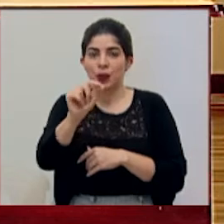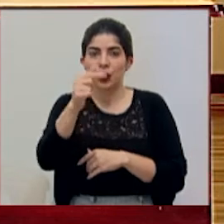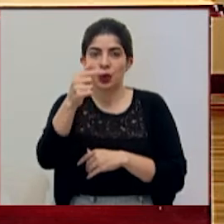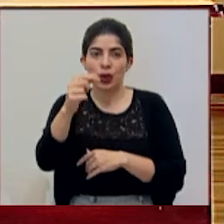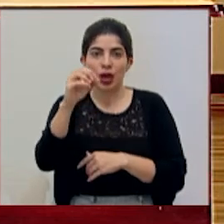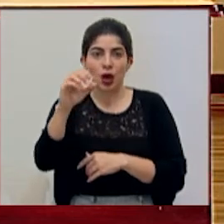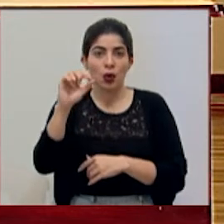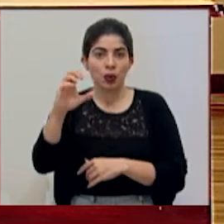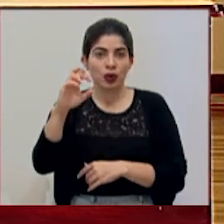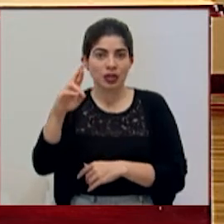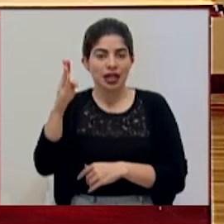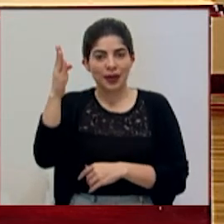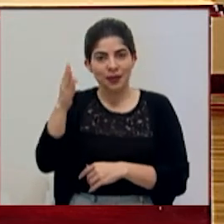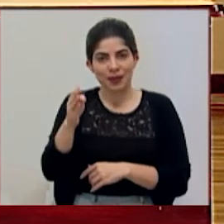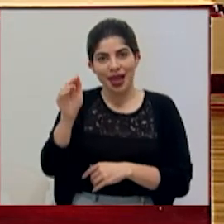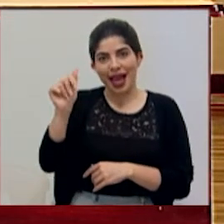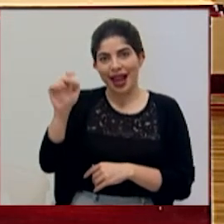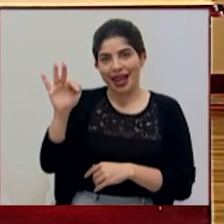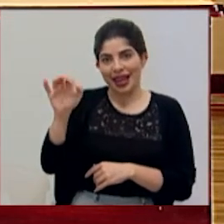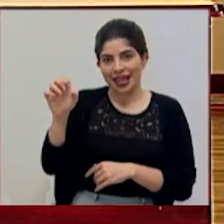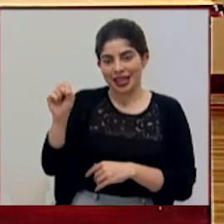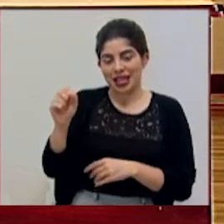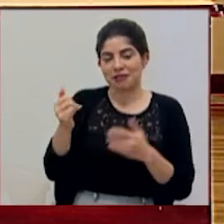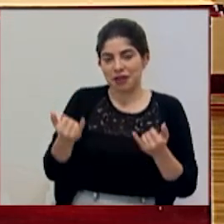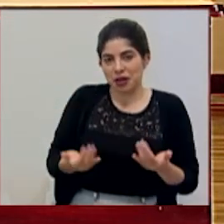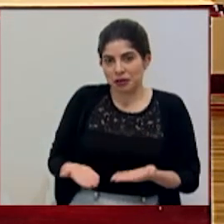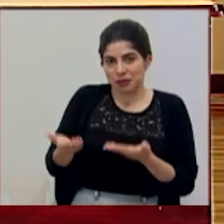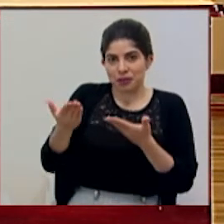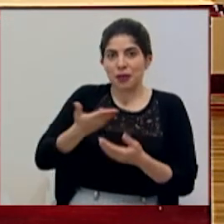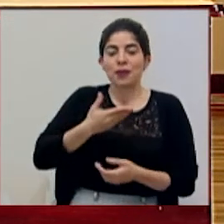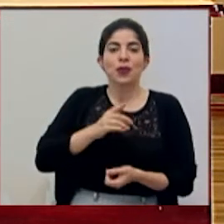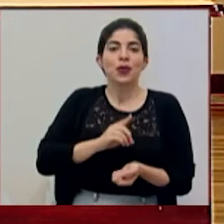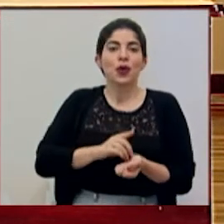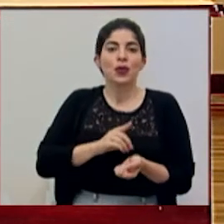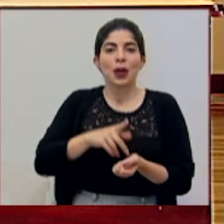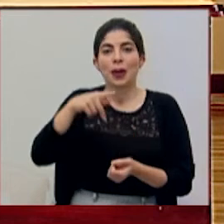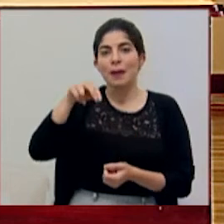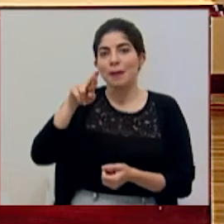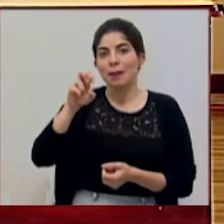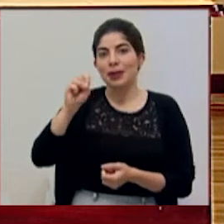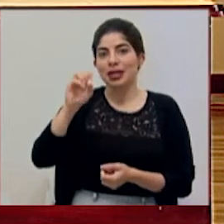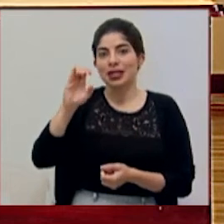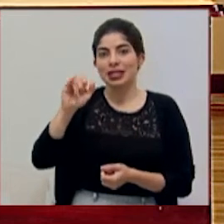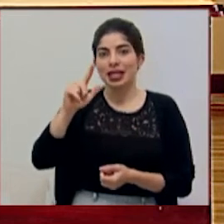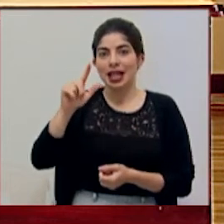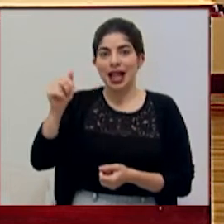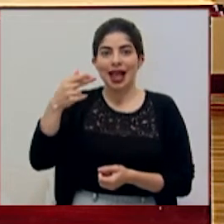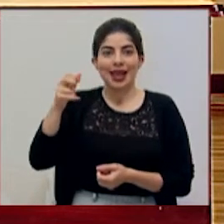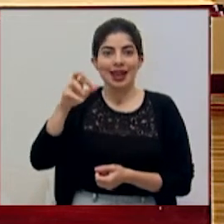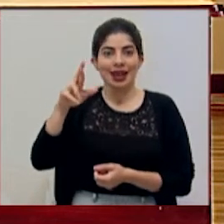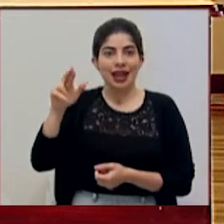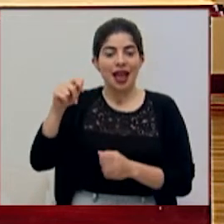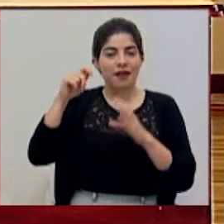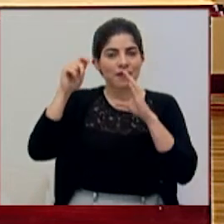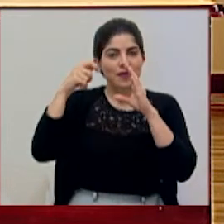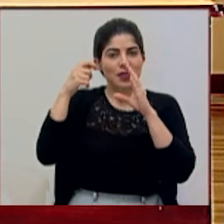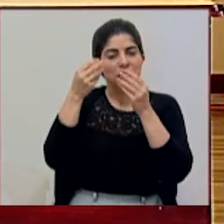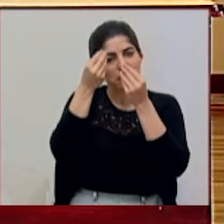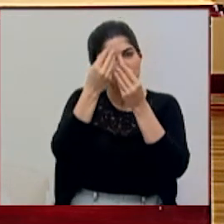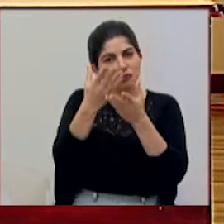presidencia.gob.cr/alertas. Sin más, escuchamos a la doctora Priscila Herrera, quien mediante un video nos detalla el